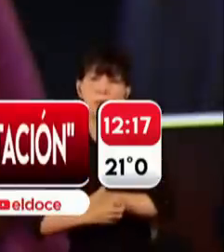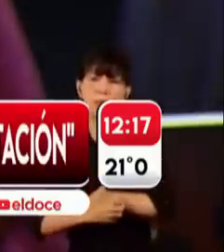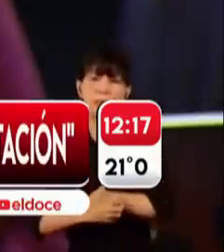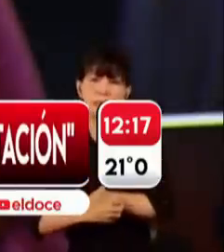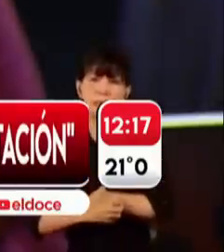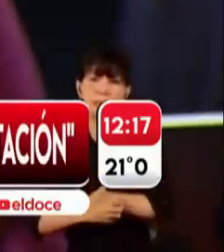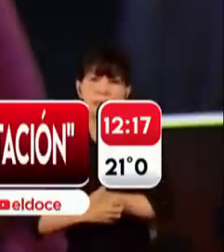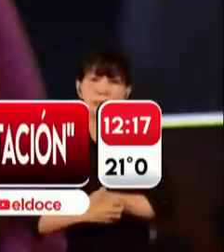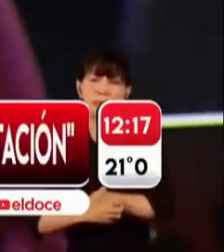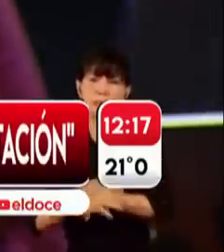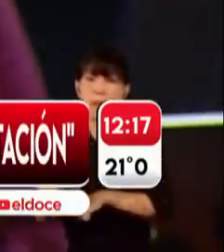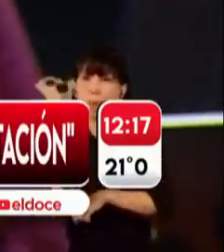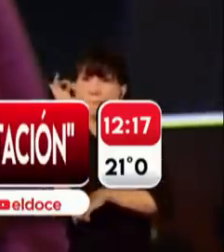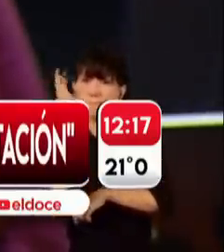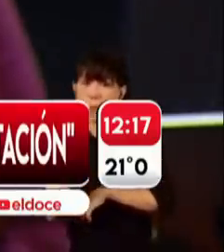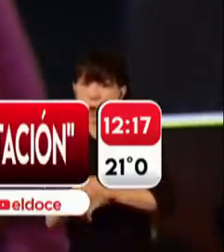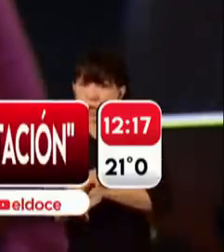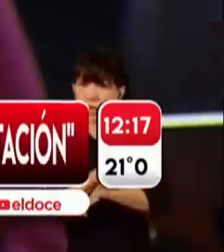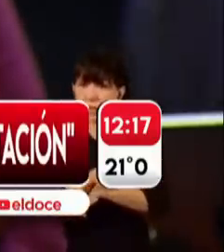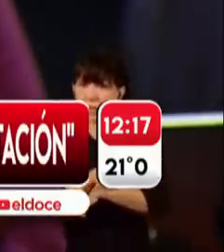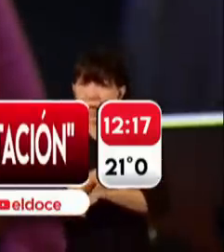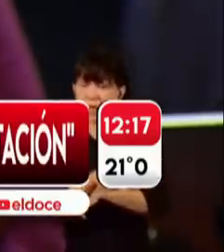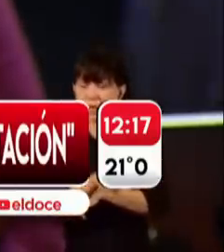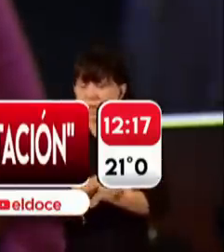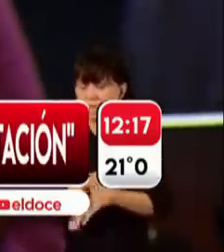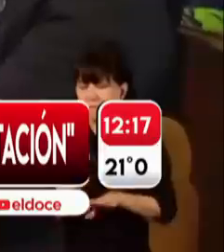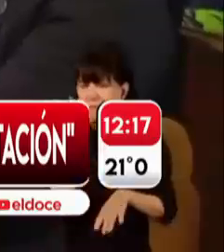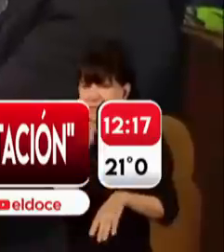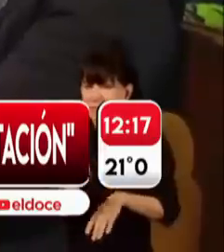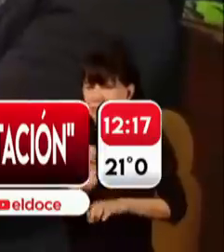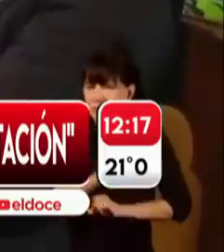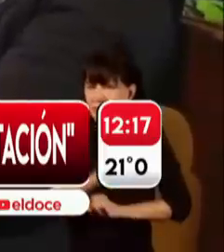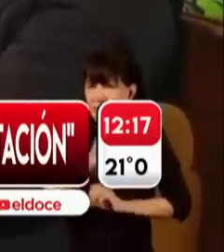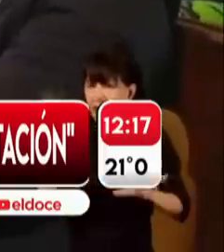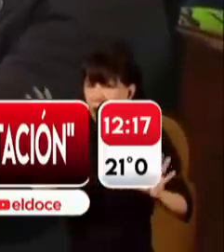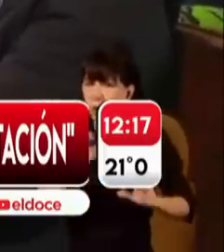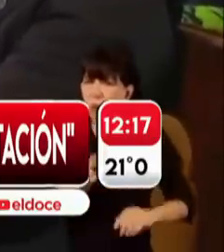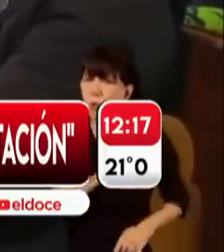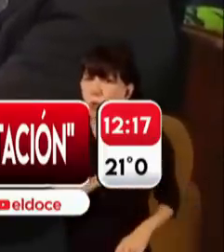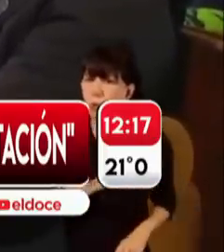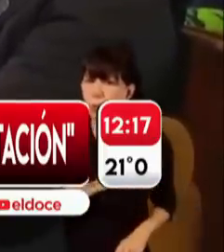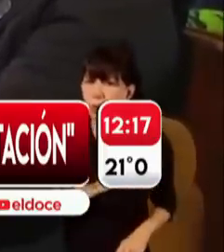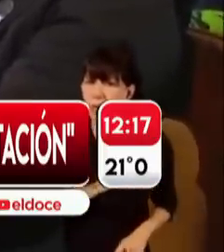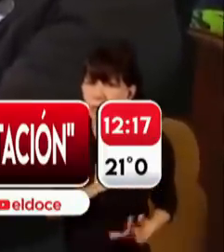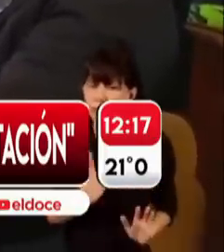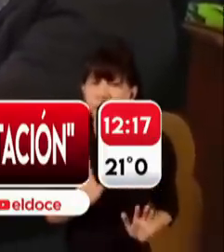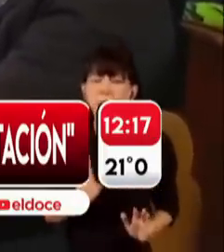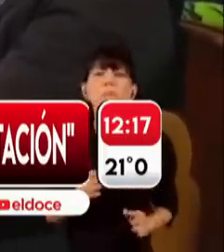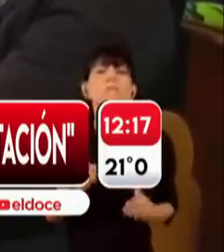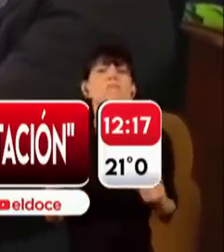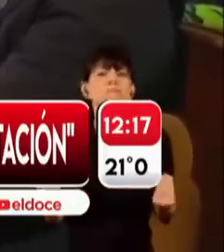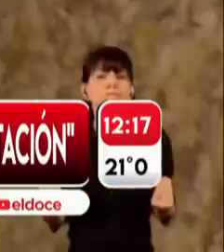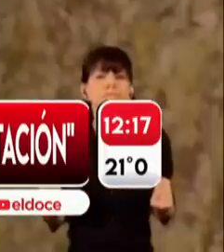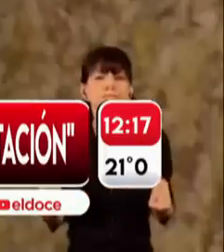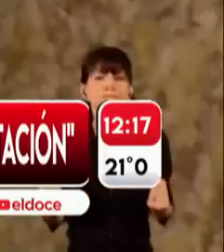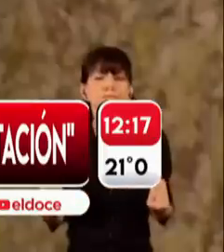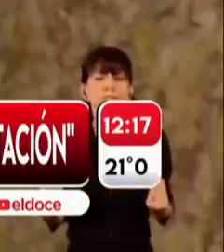Y este porcentaje se visualiza más crudamente si consideramos que alcanzan